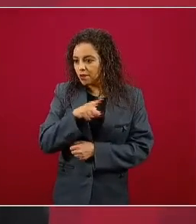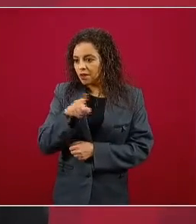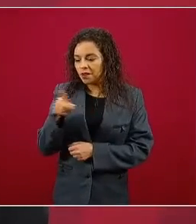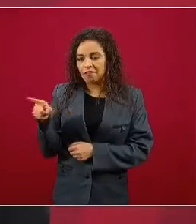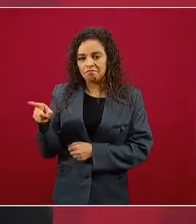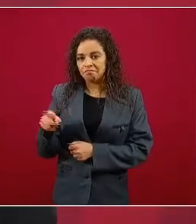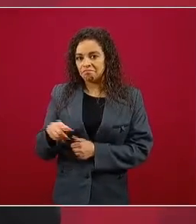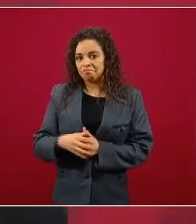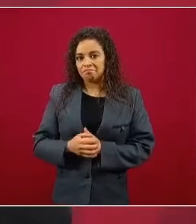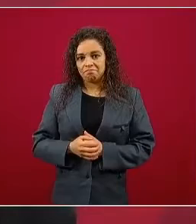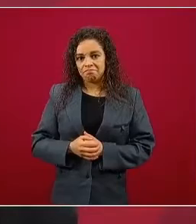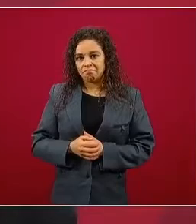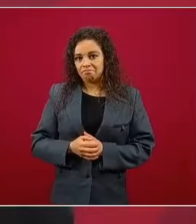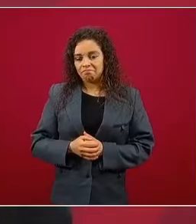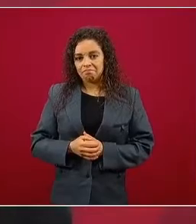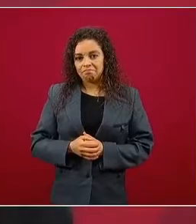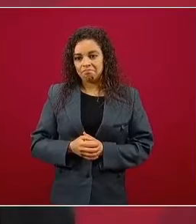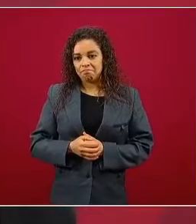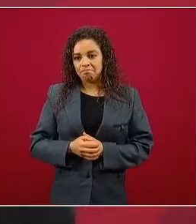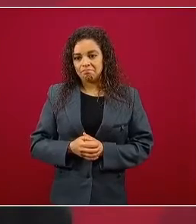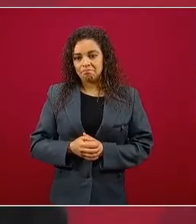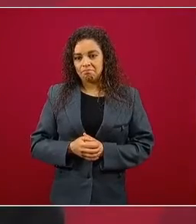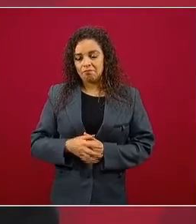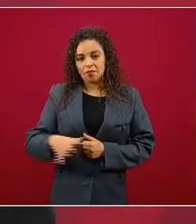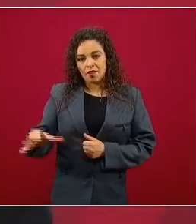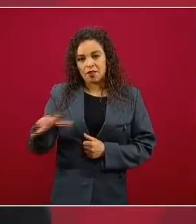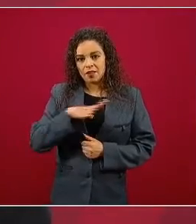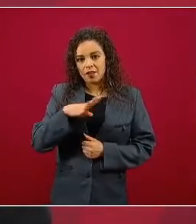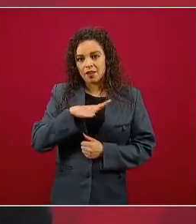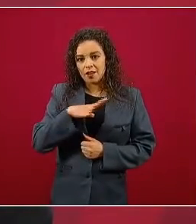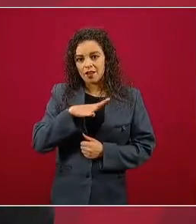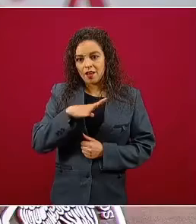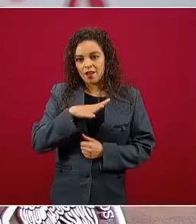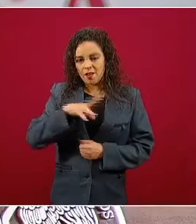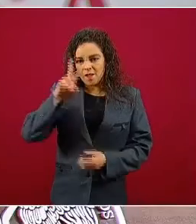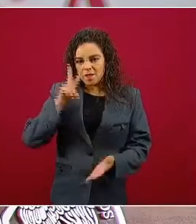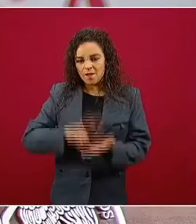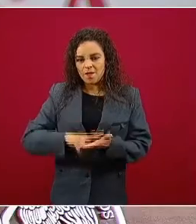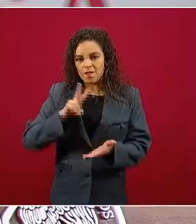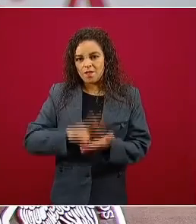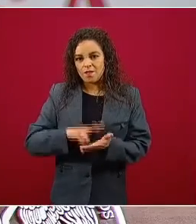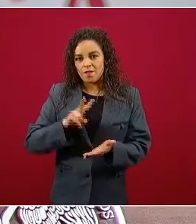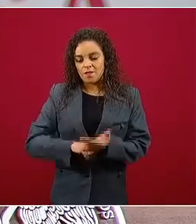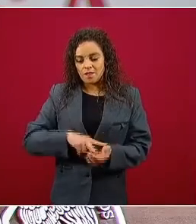lo que se tiene en nuestro país, lo valioso